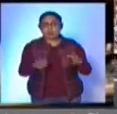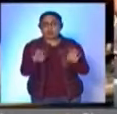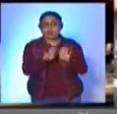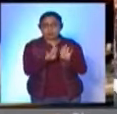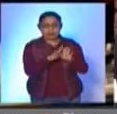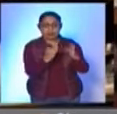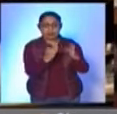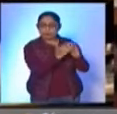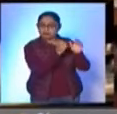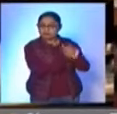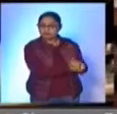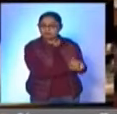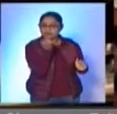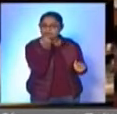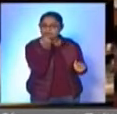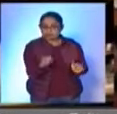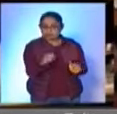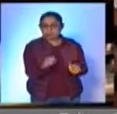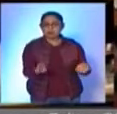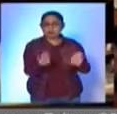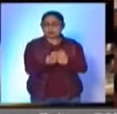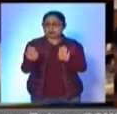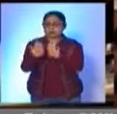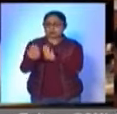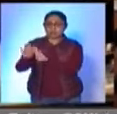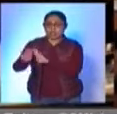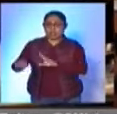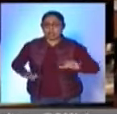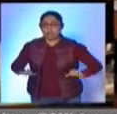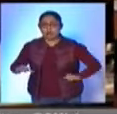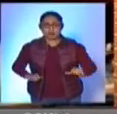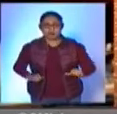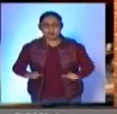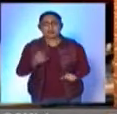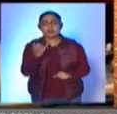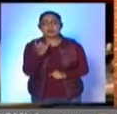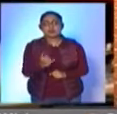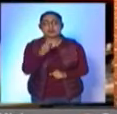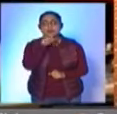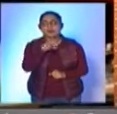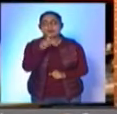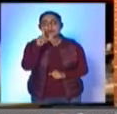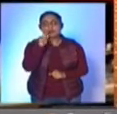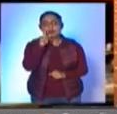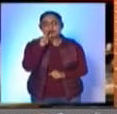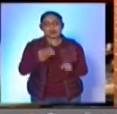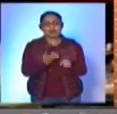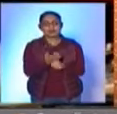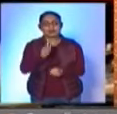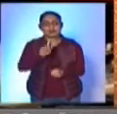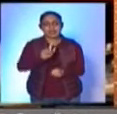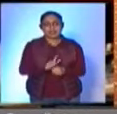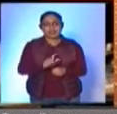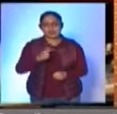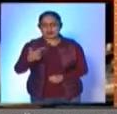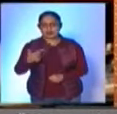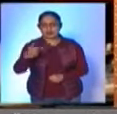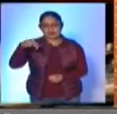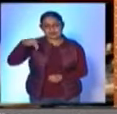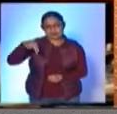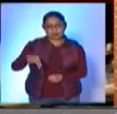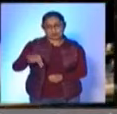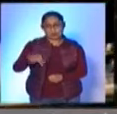aislamiento obligatorio, el cierre total de todas las actividades y los operativos de la Policía Estatal como de la Guardia